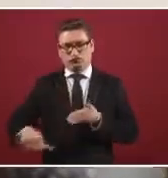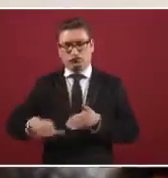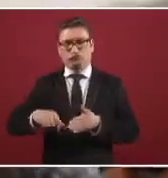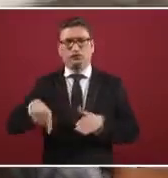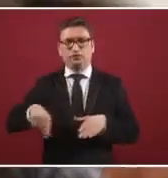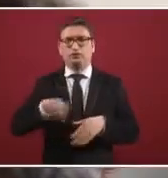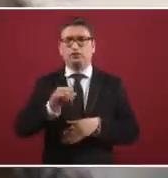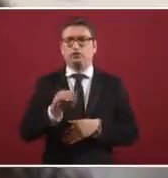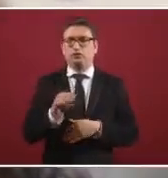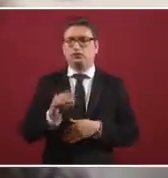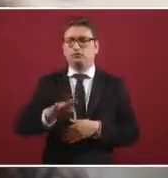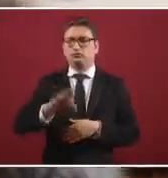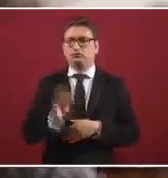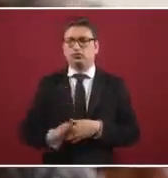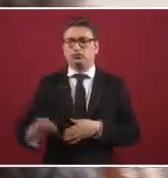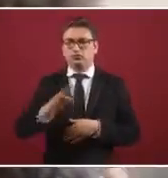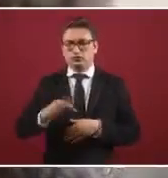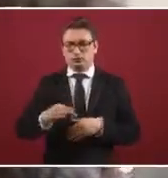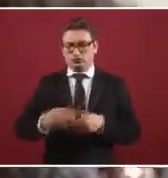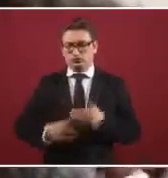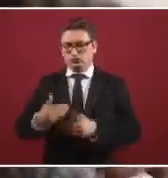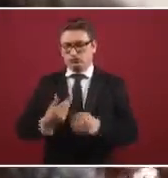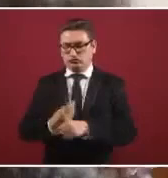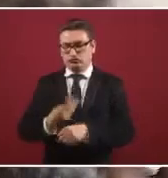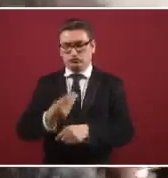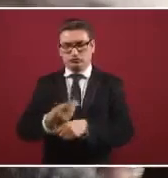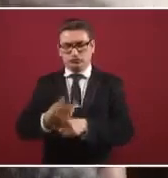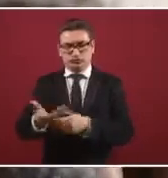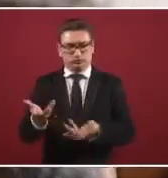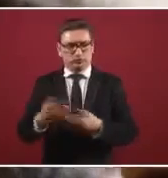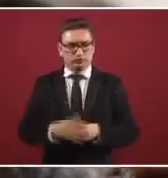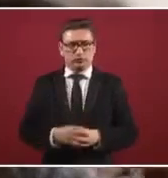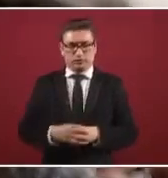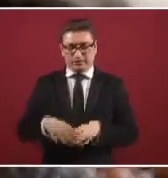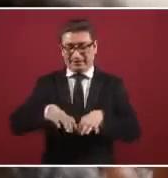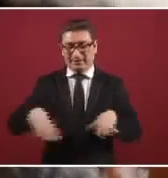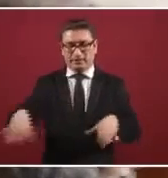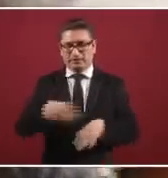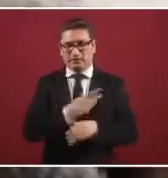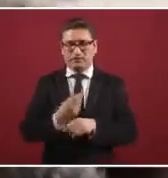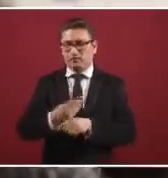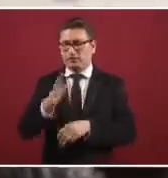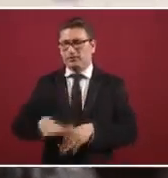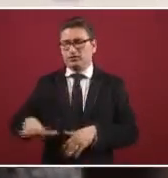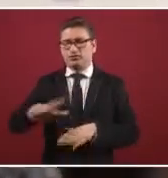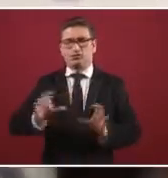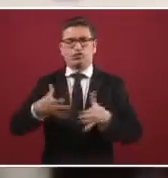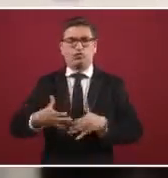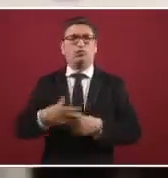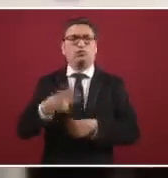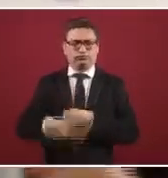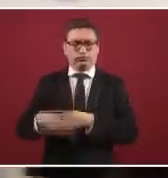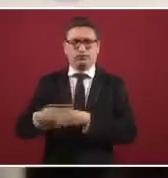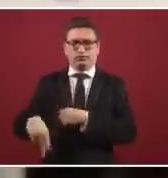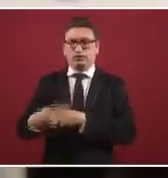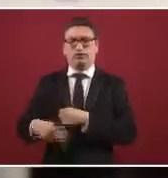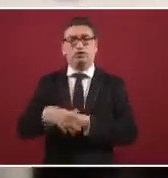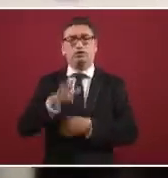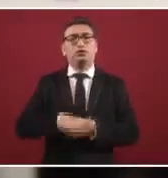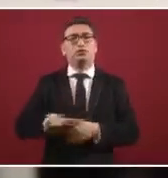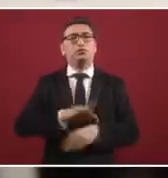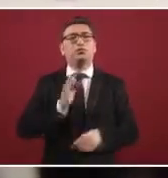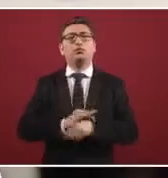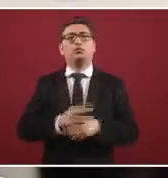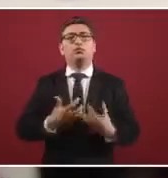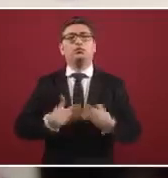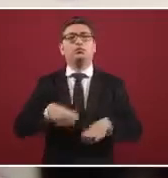del 90% de avance en su construcción, es un riesgo para la comunidad y que solamente beneficiará a